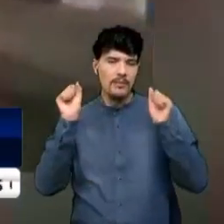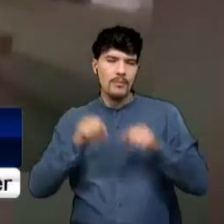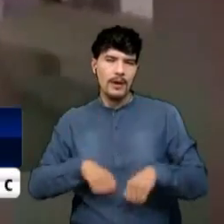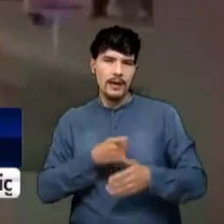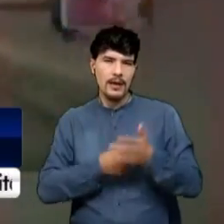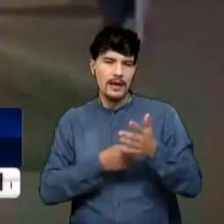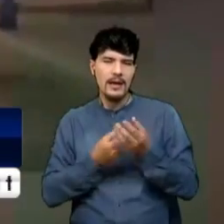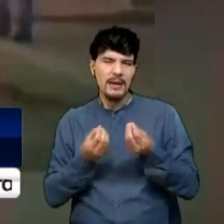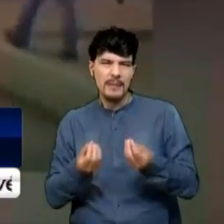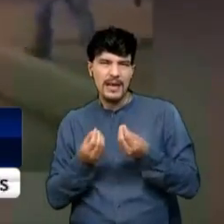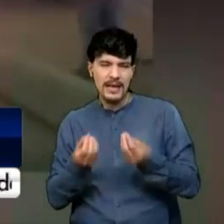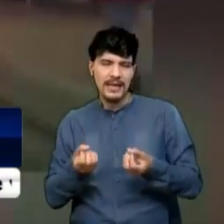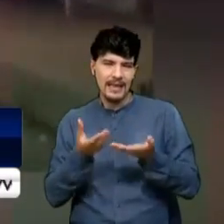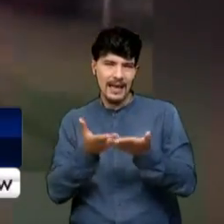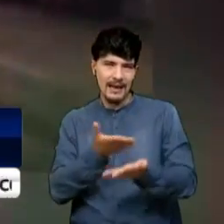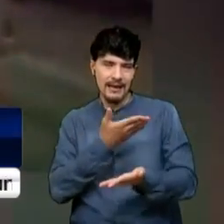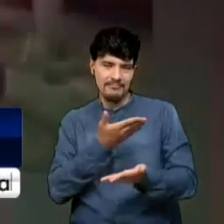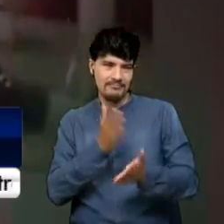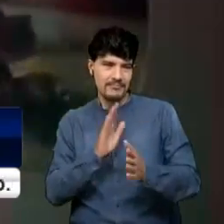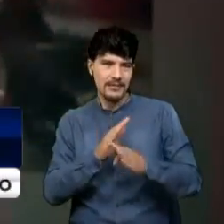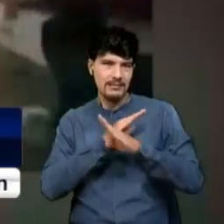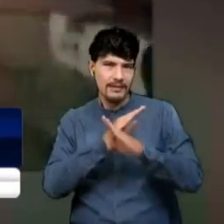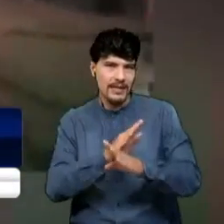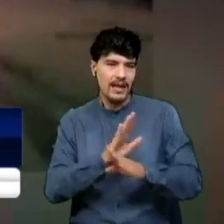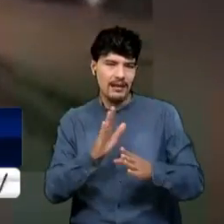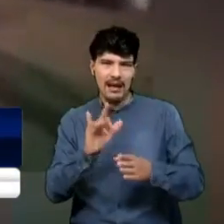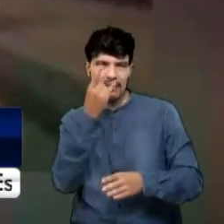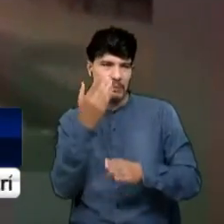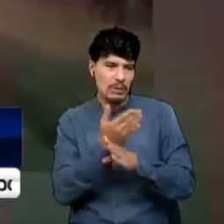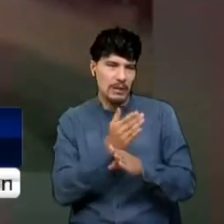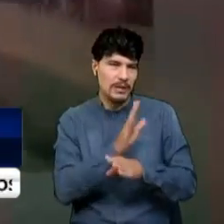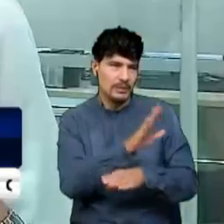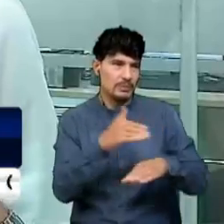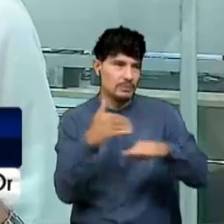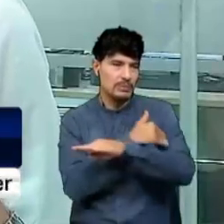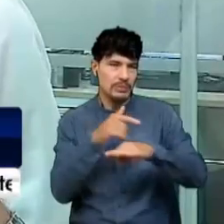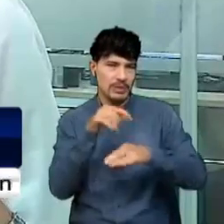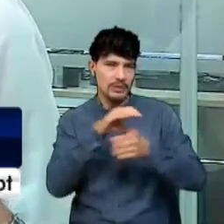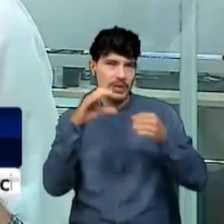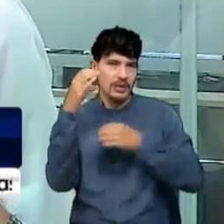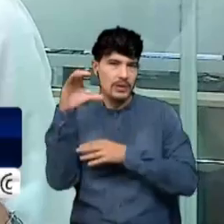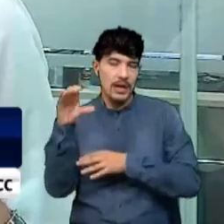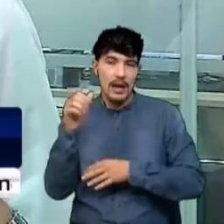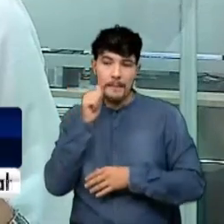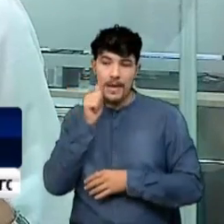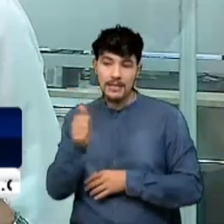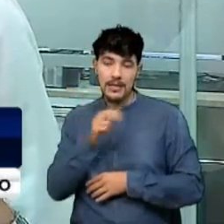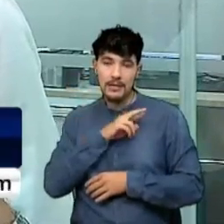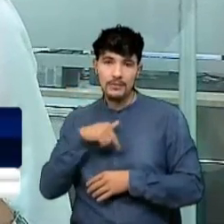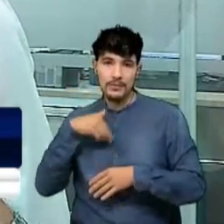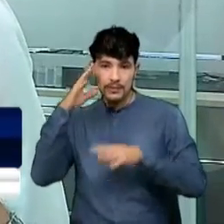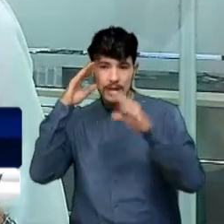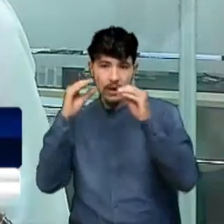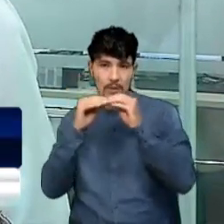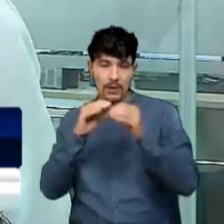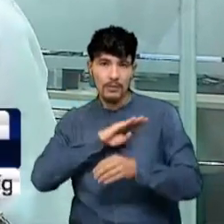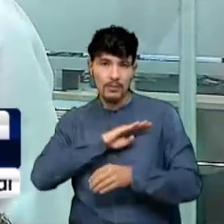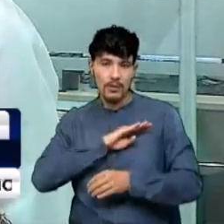para generar el menor traumatismo a conductores y habitantes del área metropolitana. El día de mañana, junto con el alcalde de Cúcuta y quien les